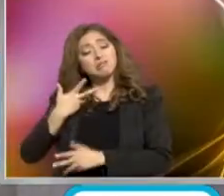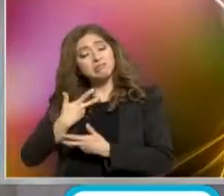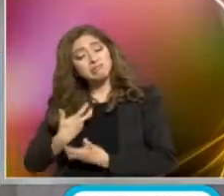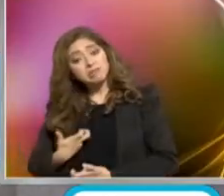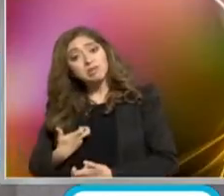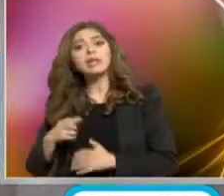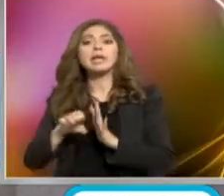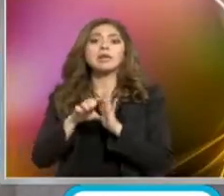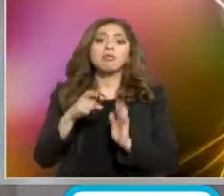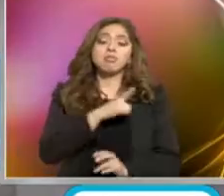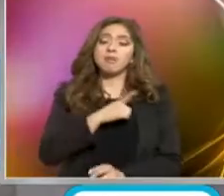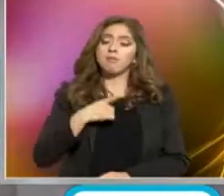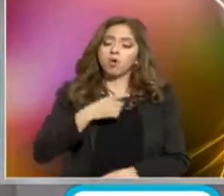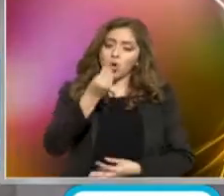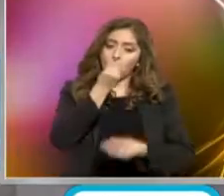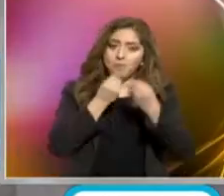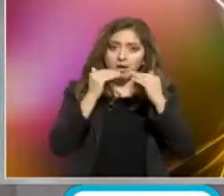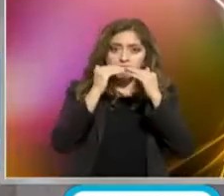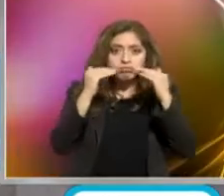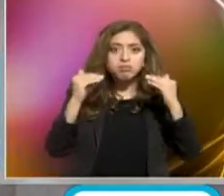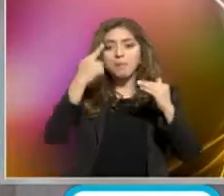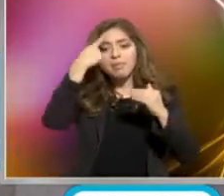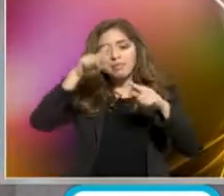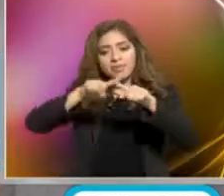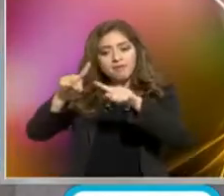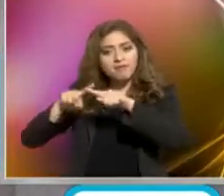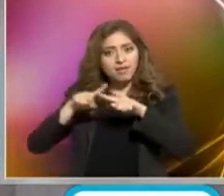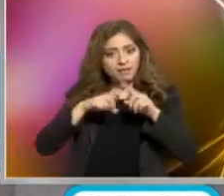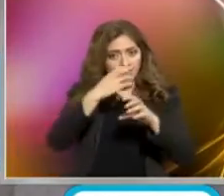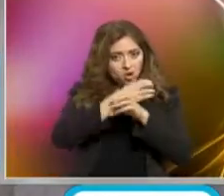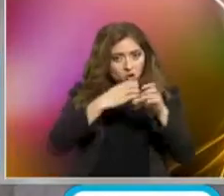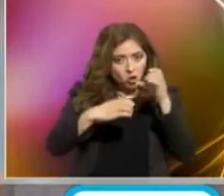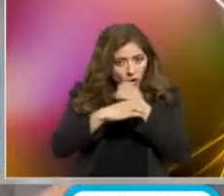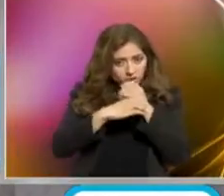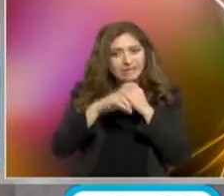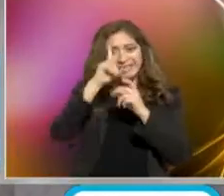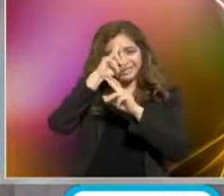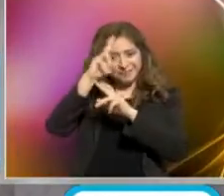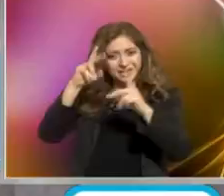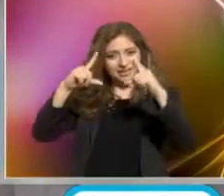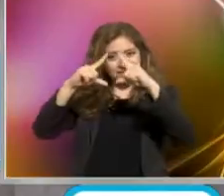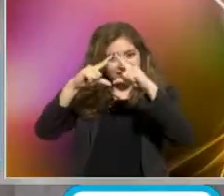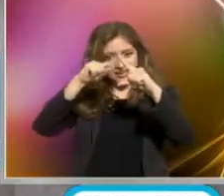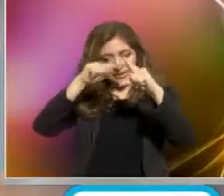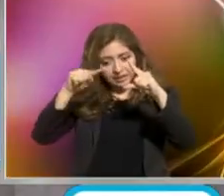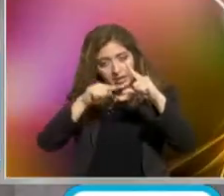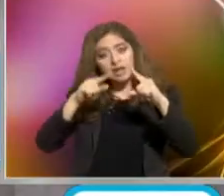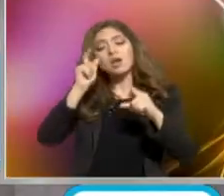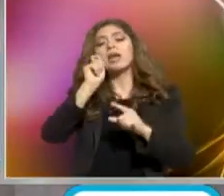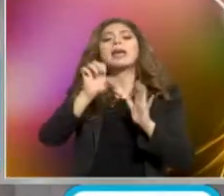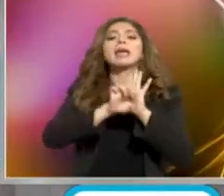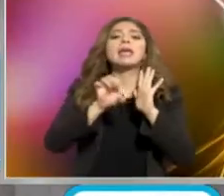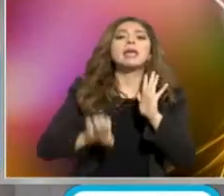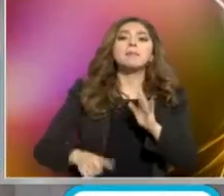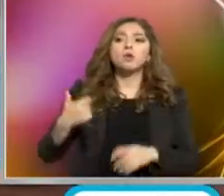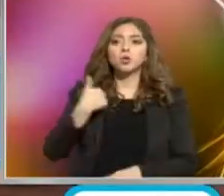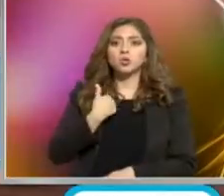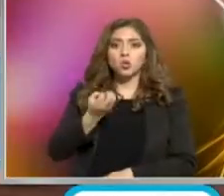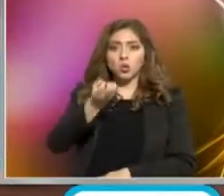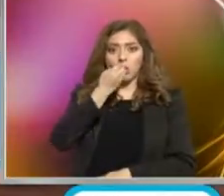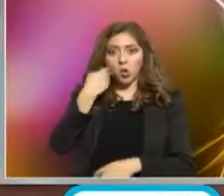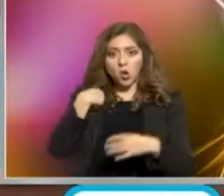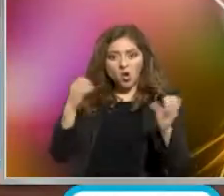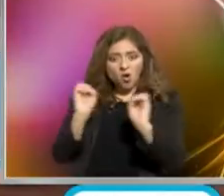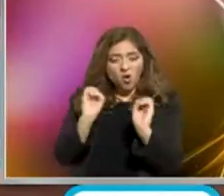adecuada, equilibrada, lo más variada posible, porque ¿qué pasa cuando no comemos? Nos sentimos todos irritables. Sí. Yo soy de las que si no Sí. como me